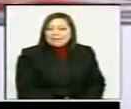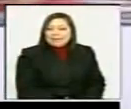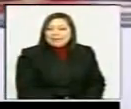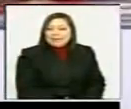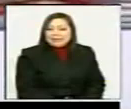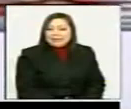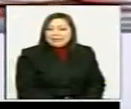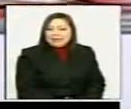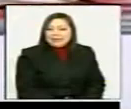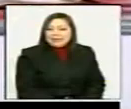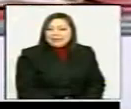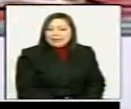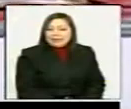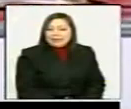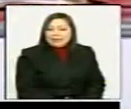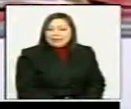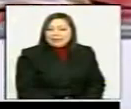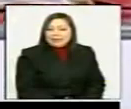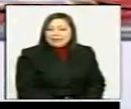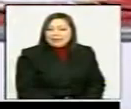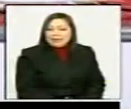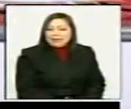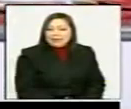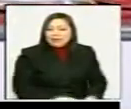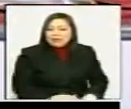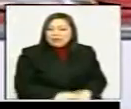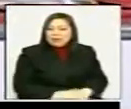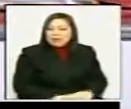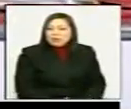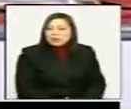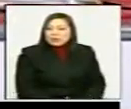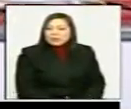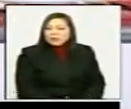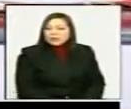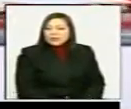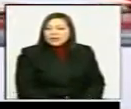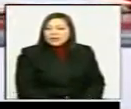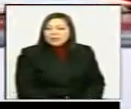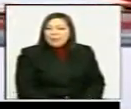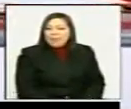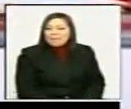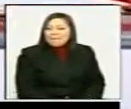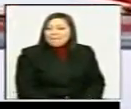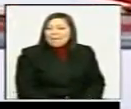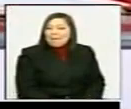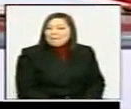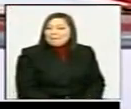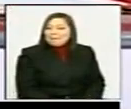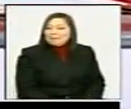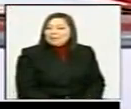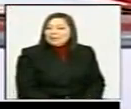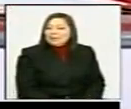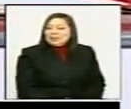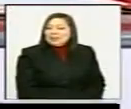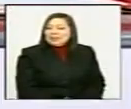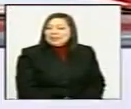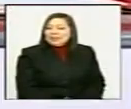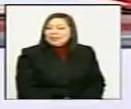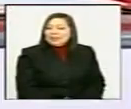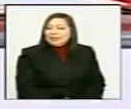En primer lugar, agradecer la presencia de ustedes, señoras y señores periodistas, a